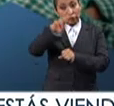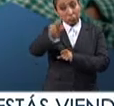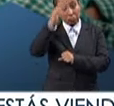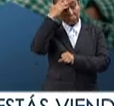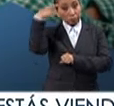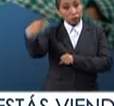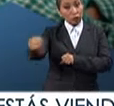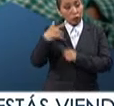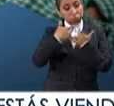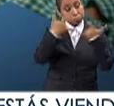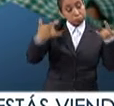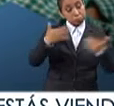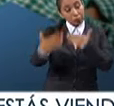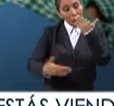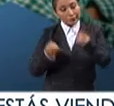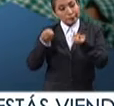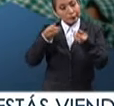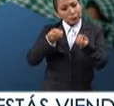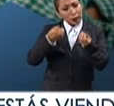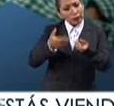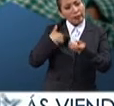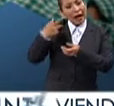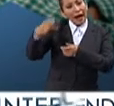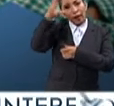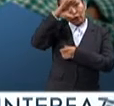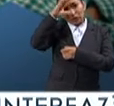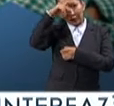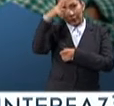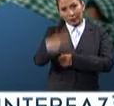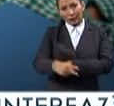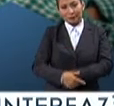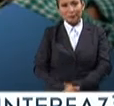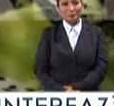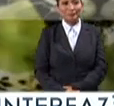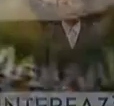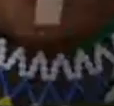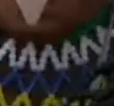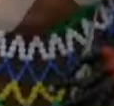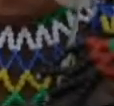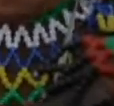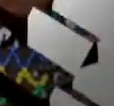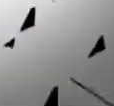reconocimiento a su trayectoria y aportaciones a la cultura de méxico